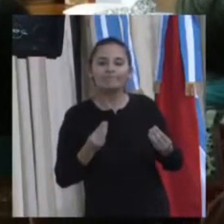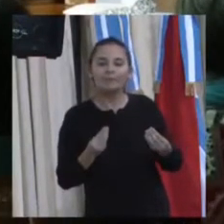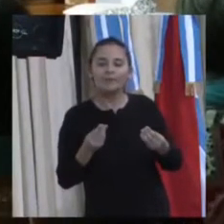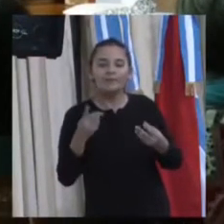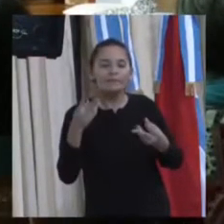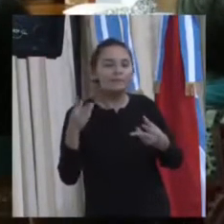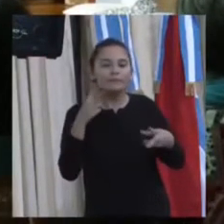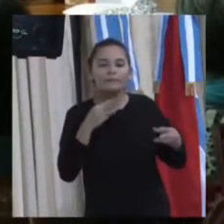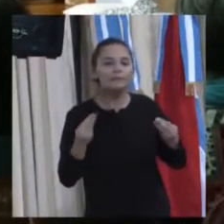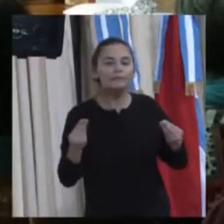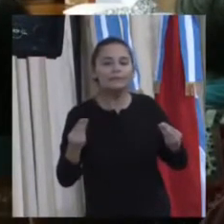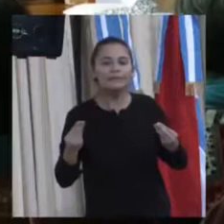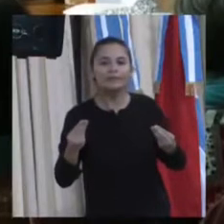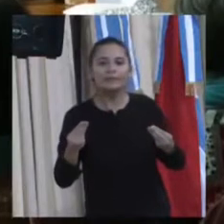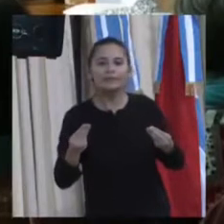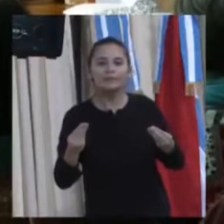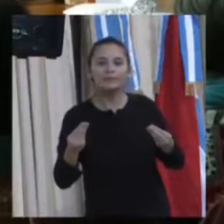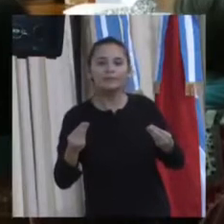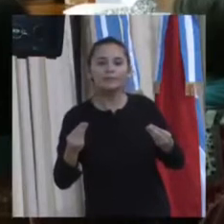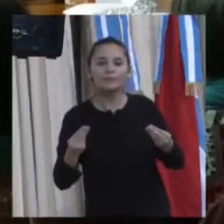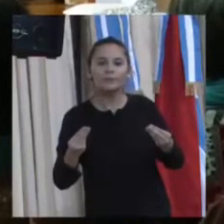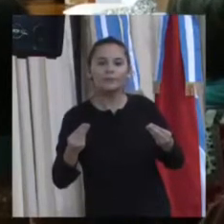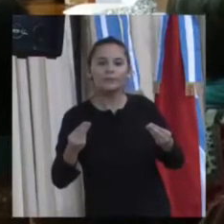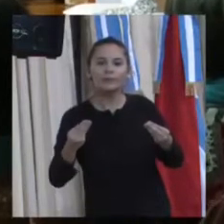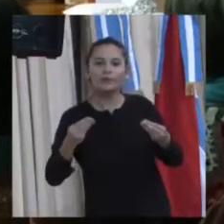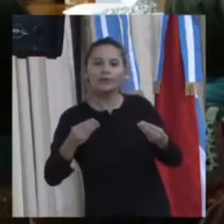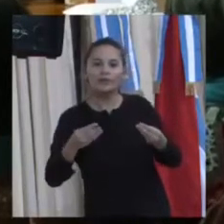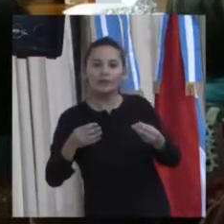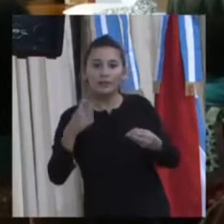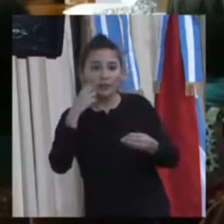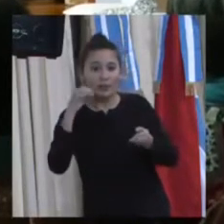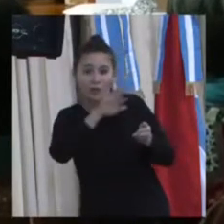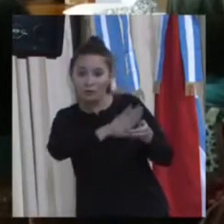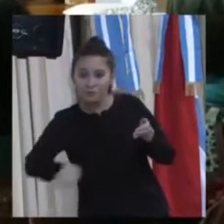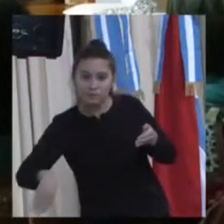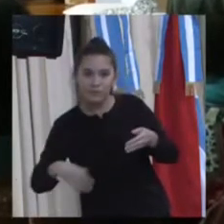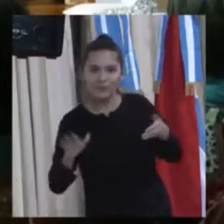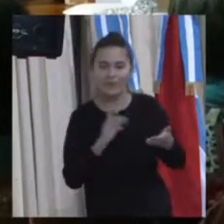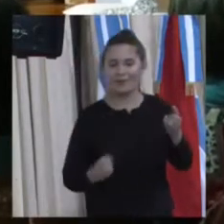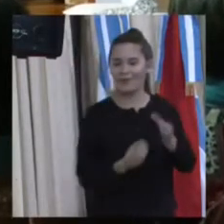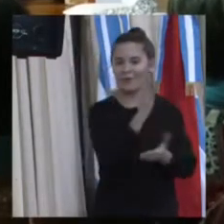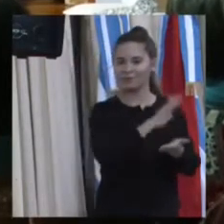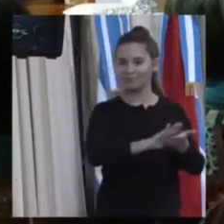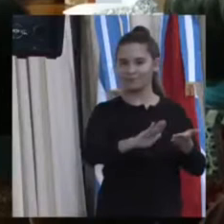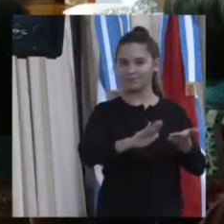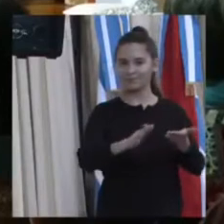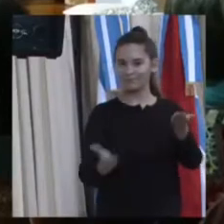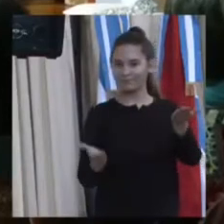de frente a frente dialéctico entre la destrucción de lo viejo y la fundación de lo nuevo.